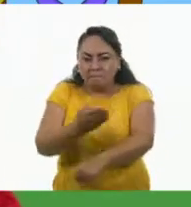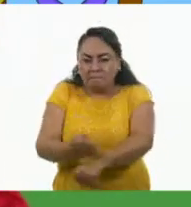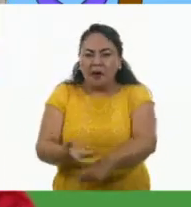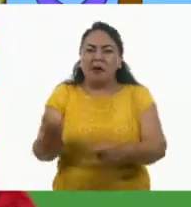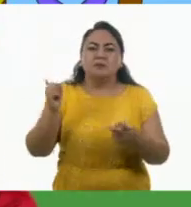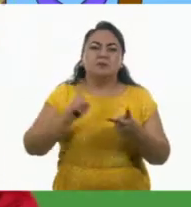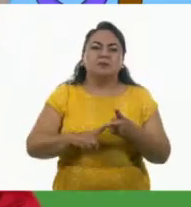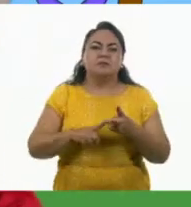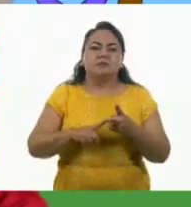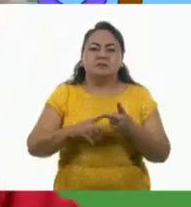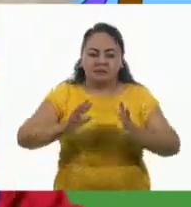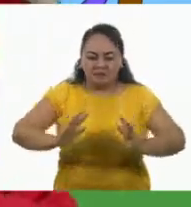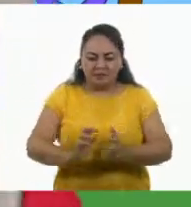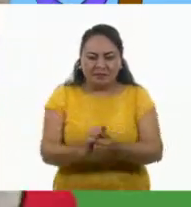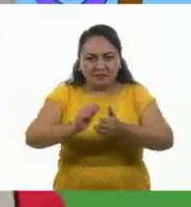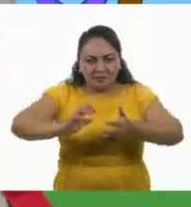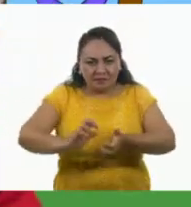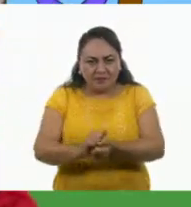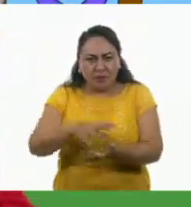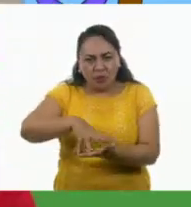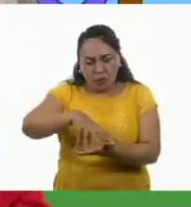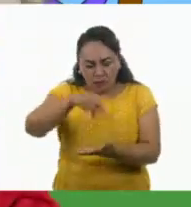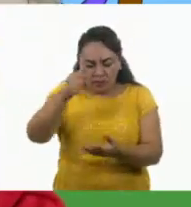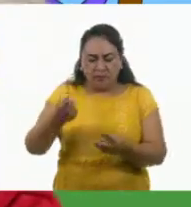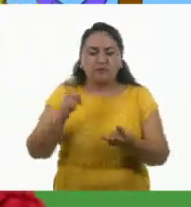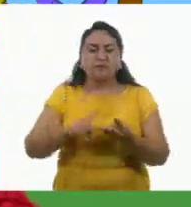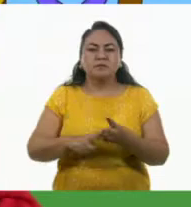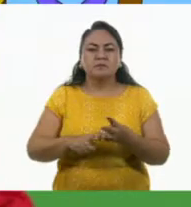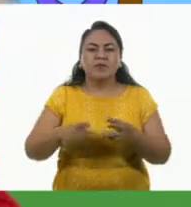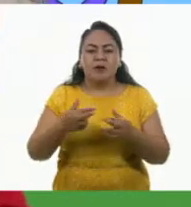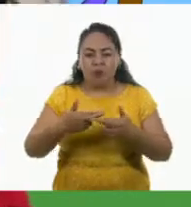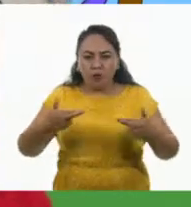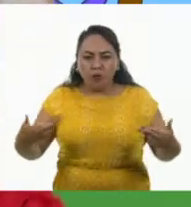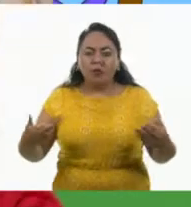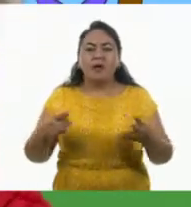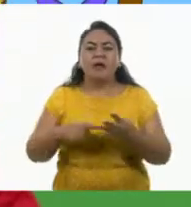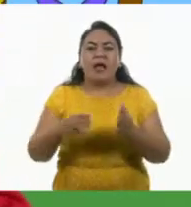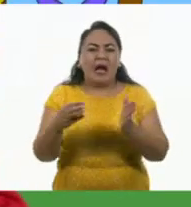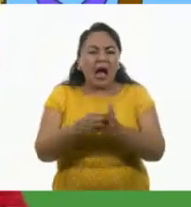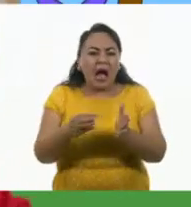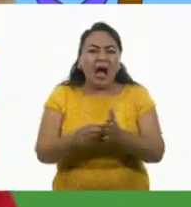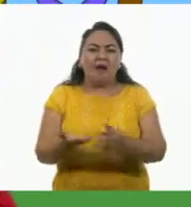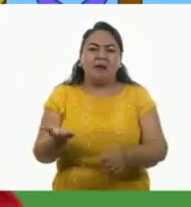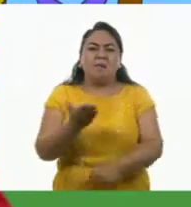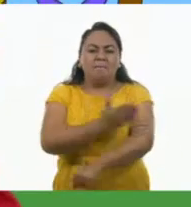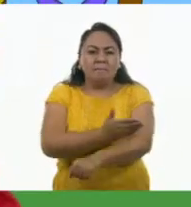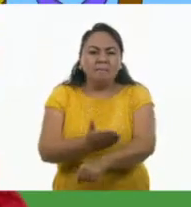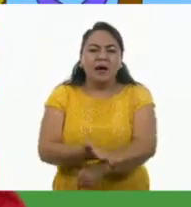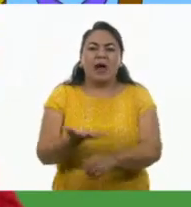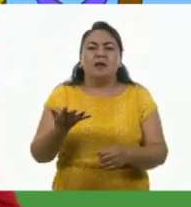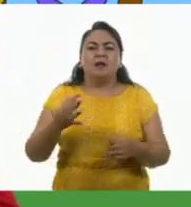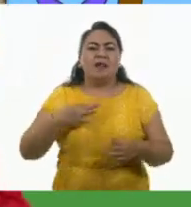o arcilla, o cuerdas, cajas, palos, telas, etc.